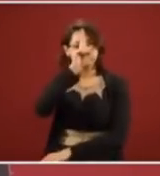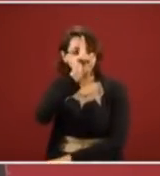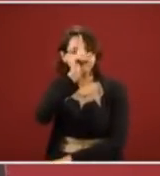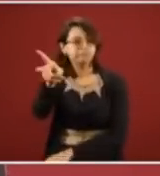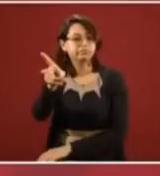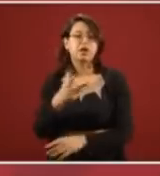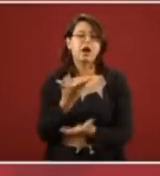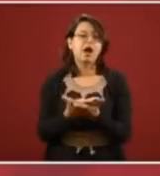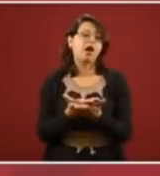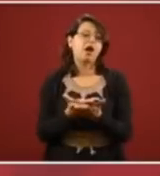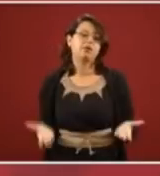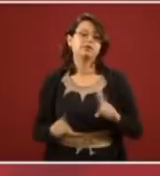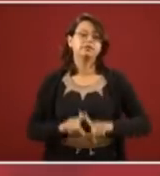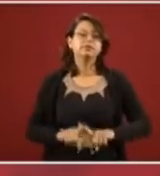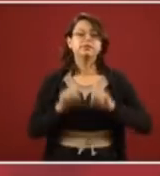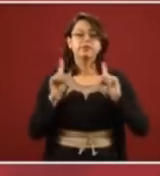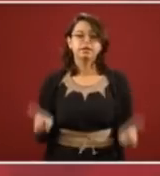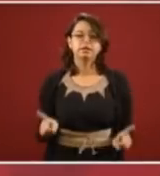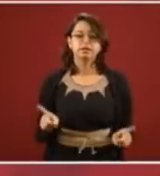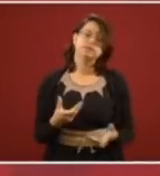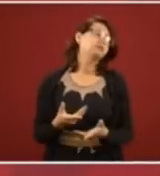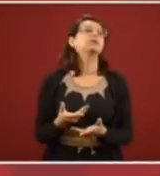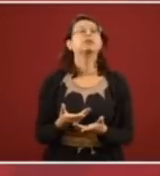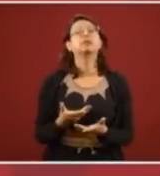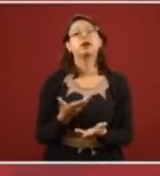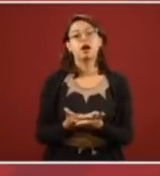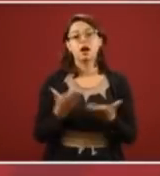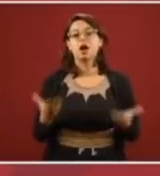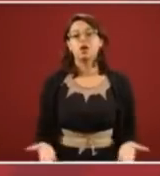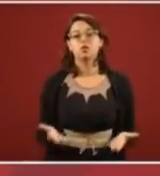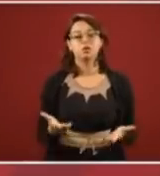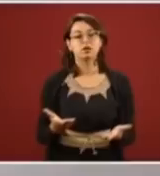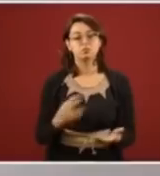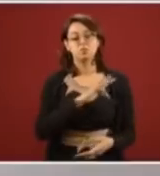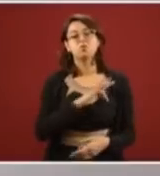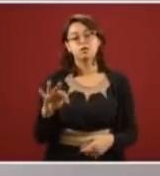Ahora no. Ahora vamos a proteger